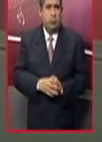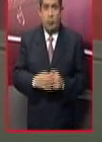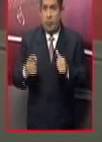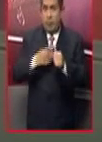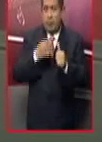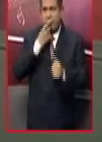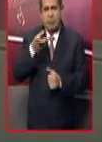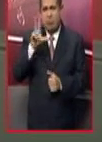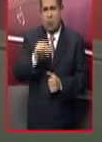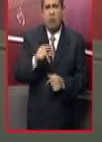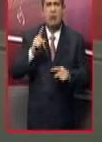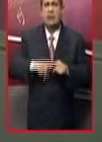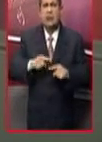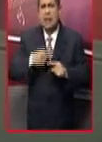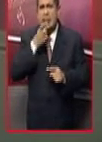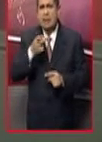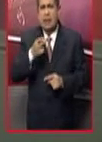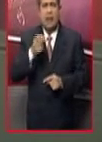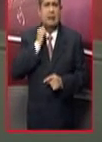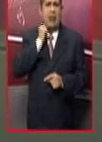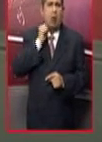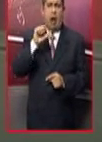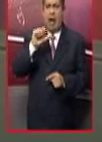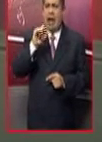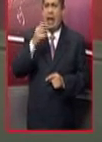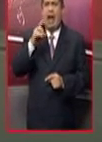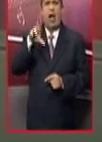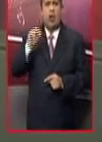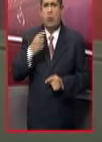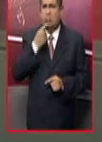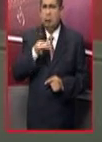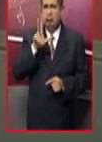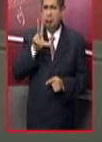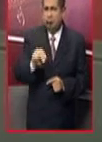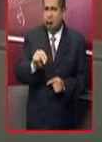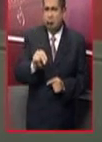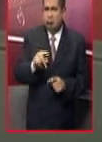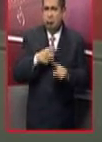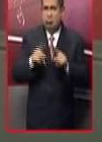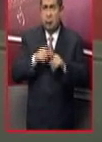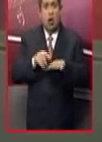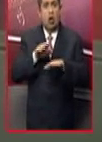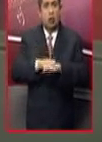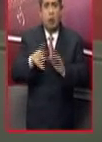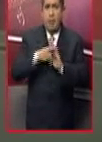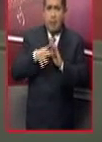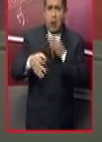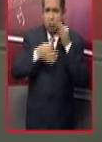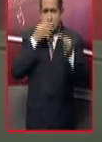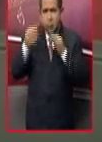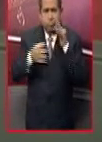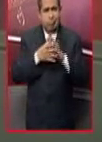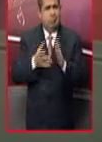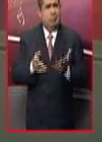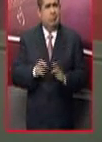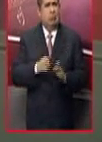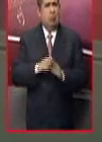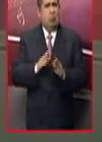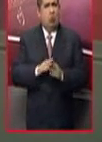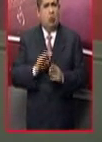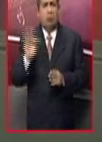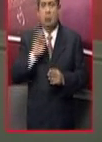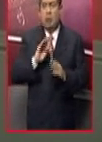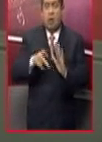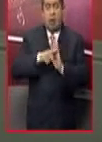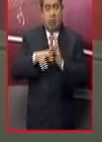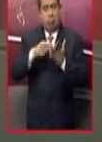del dictamen fue el senador Alejandro Encinas, quien cuestionó el apartado que establece que la crítica periodística será sujeta al derecho de réplica cuando corresponda a